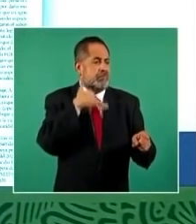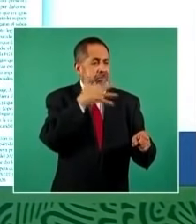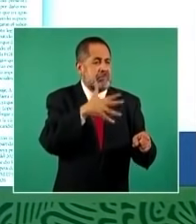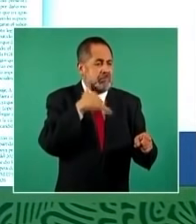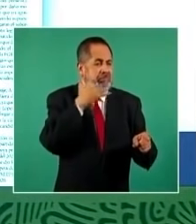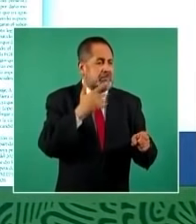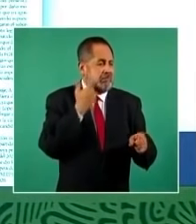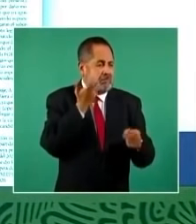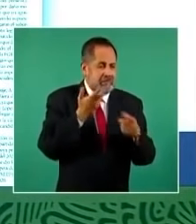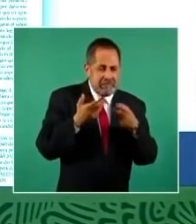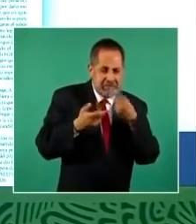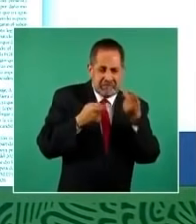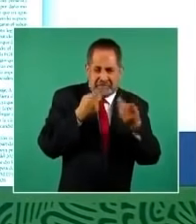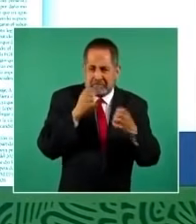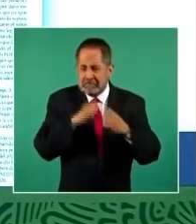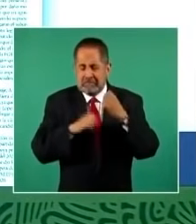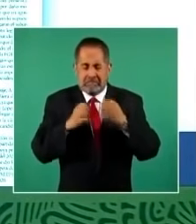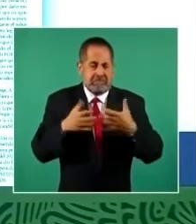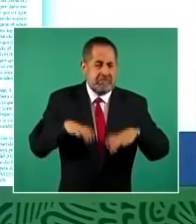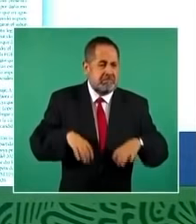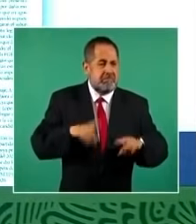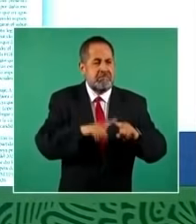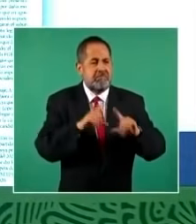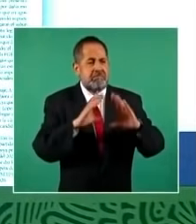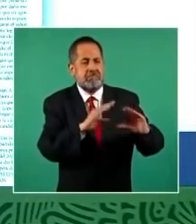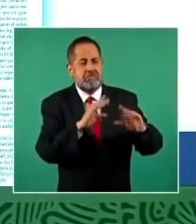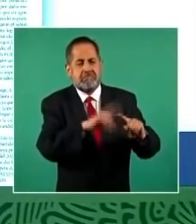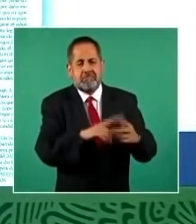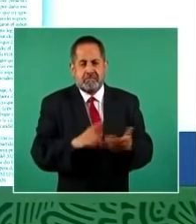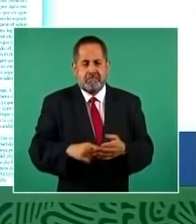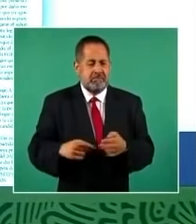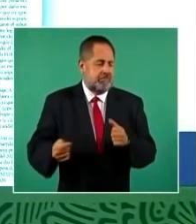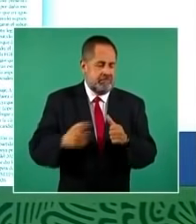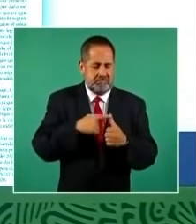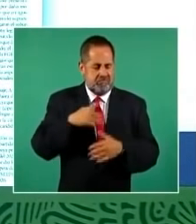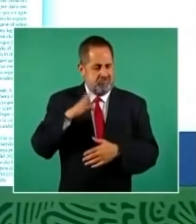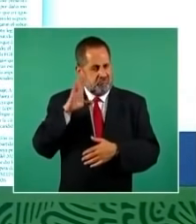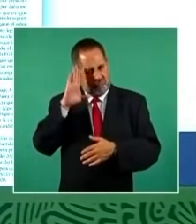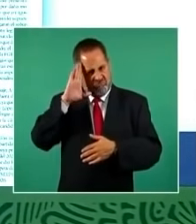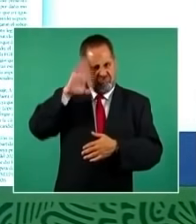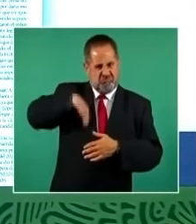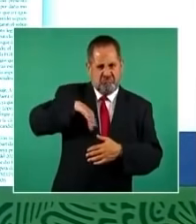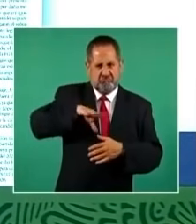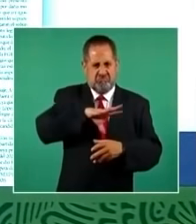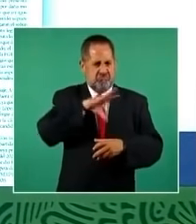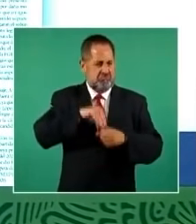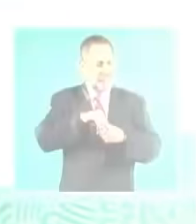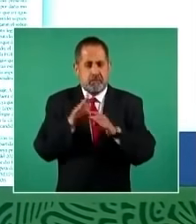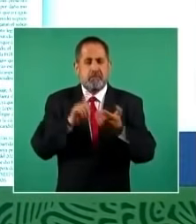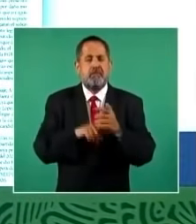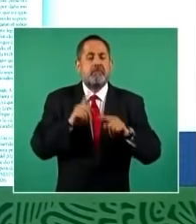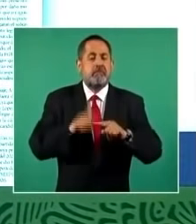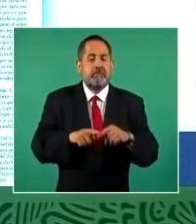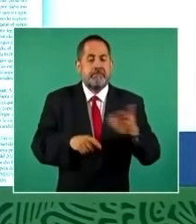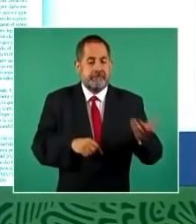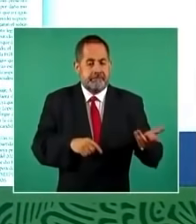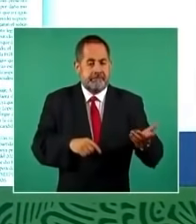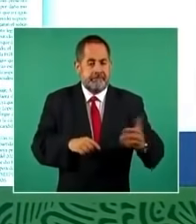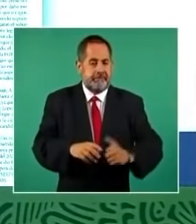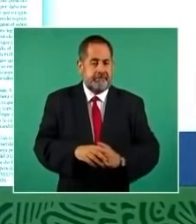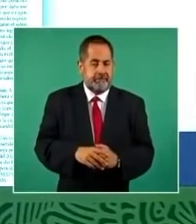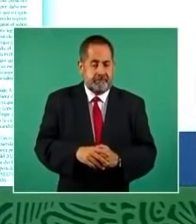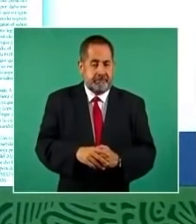Anaya, en la que se le imputarían los delitos de asociación delictuosa, cohecho y operaciones con recursos de